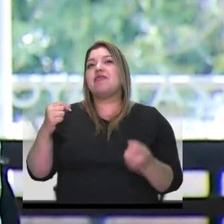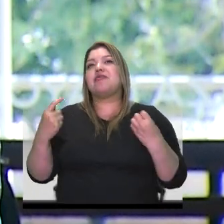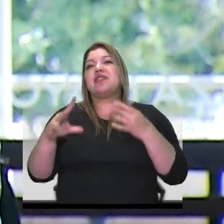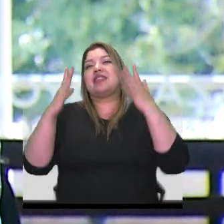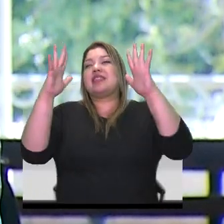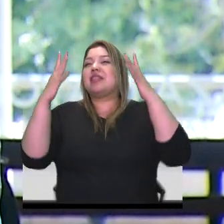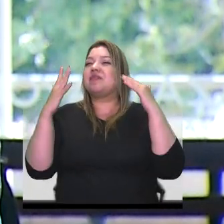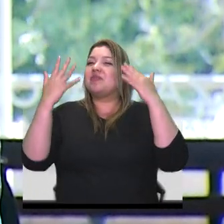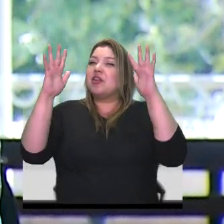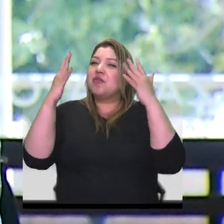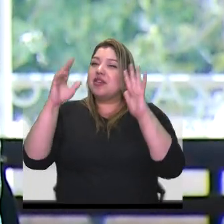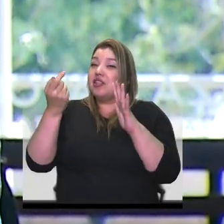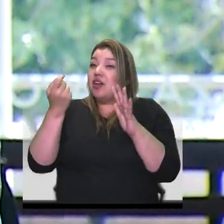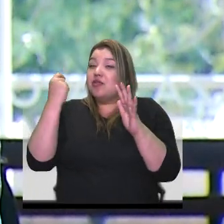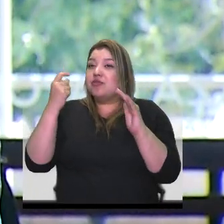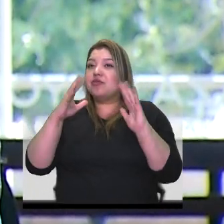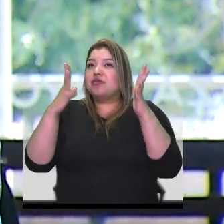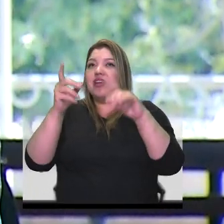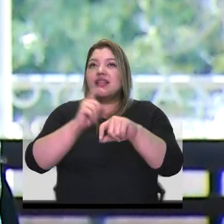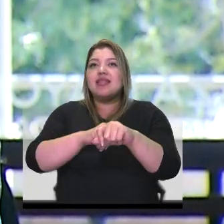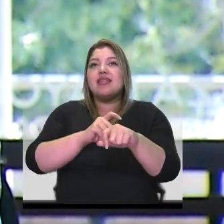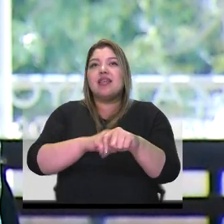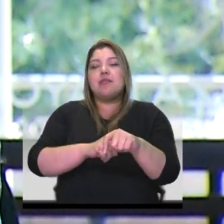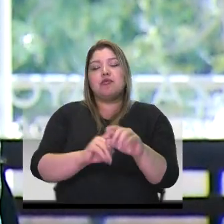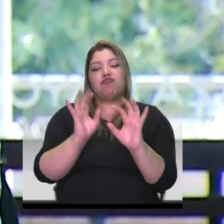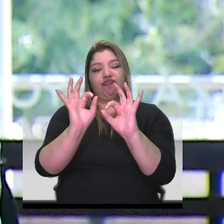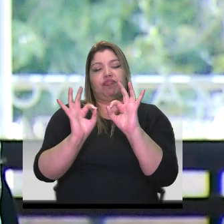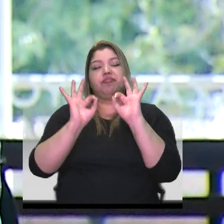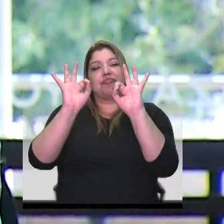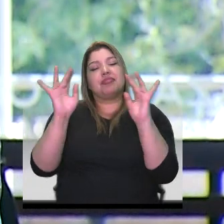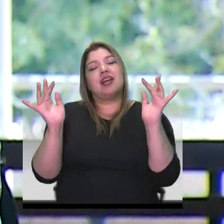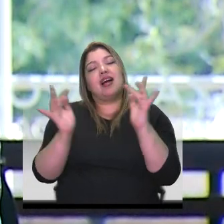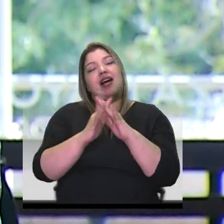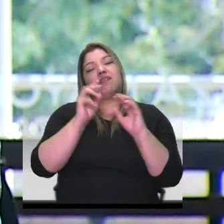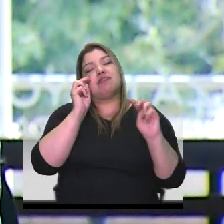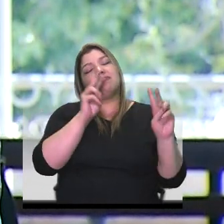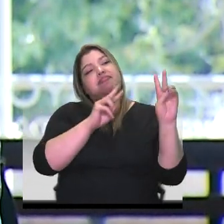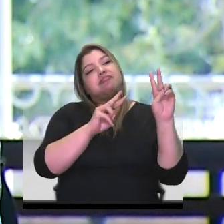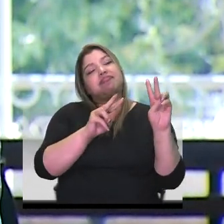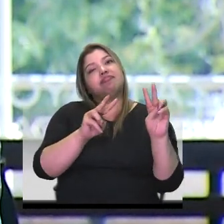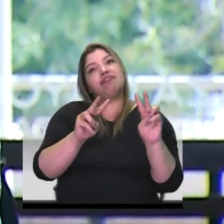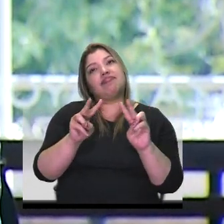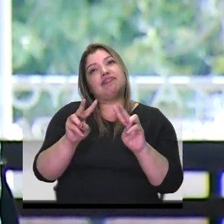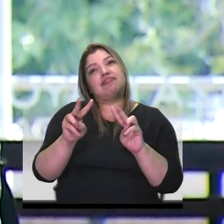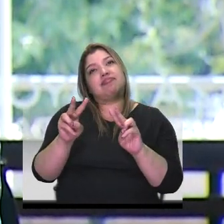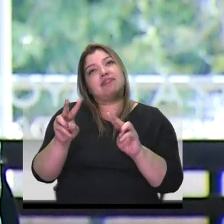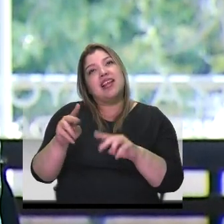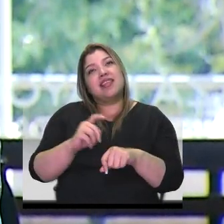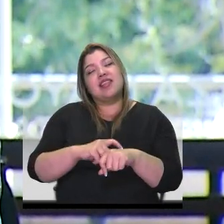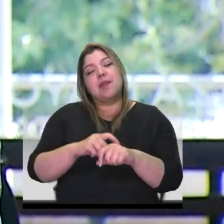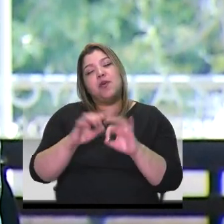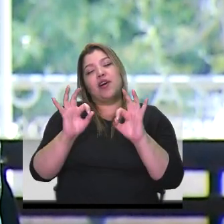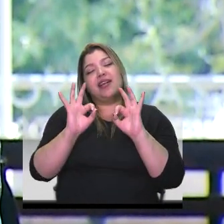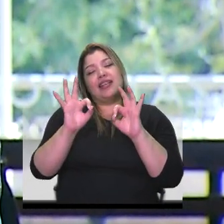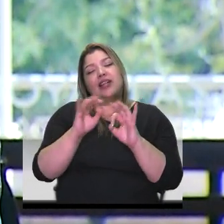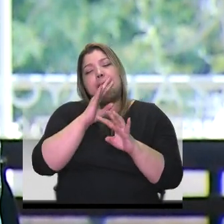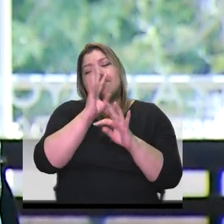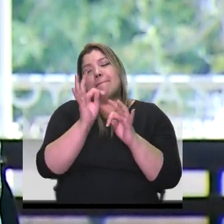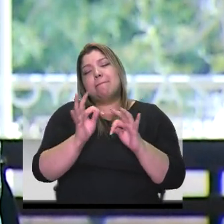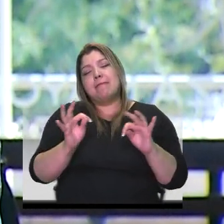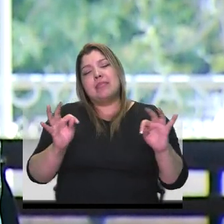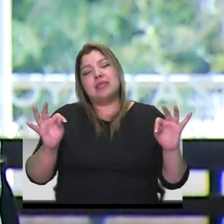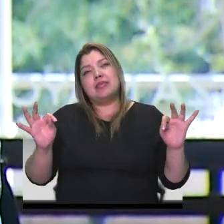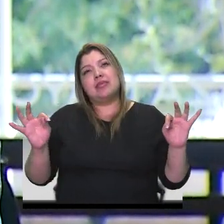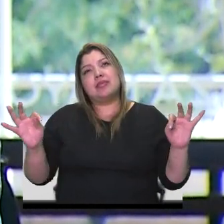de tiempo de calidad para contemplar. Muchos de los que vinieron hablaban de eso, o sea, tiempo de calidad para estar en silencio. Con